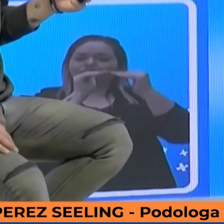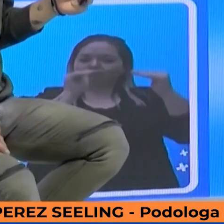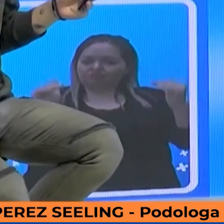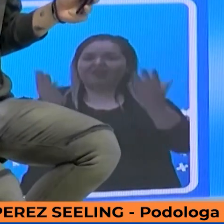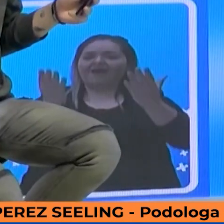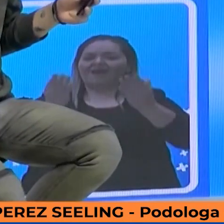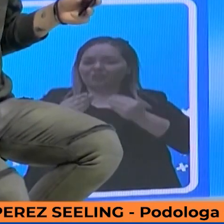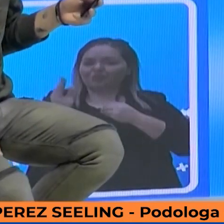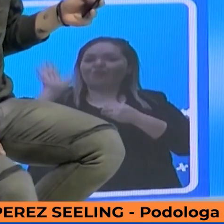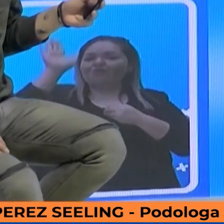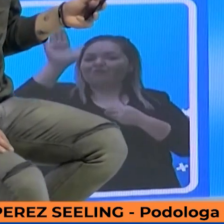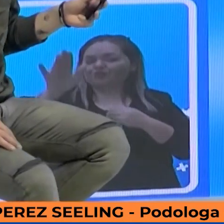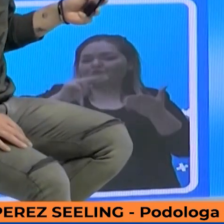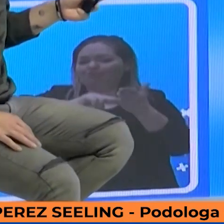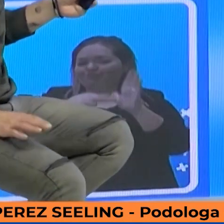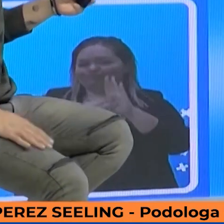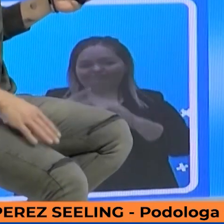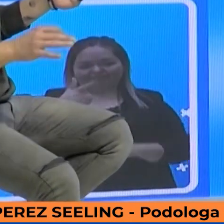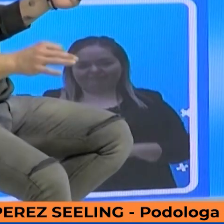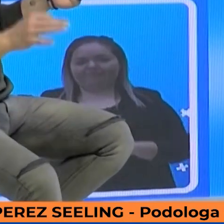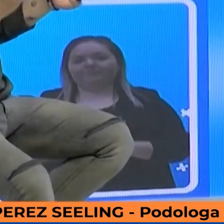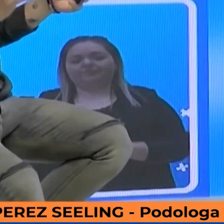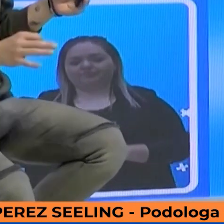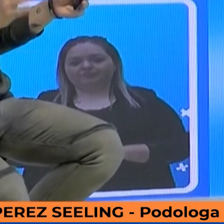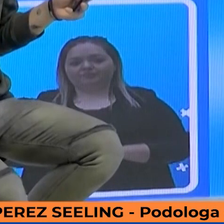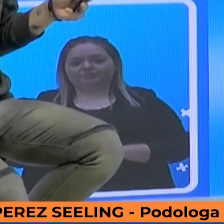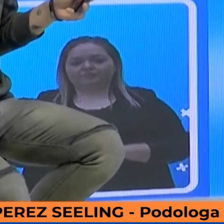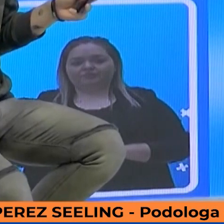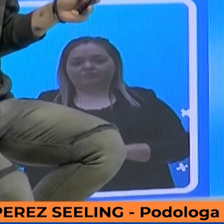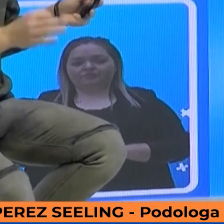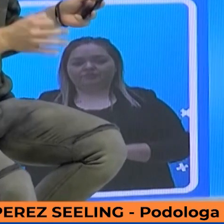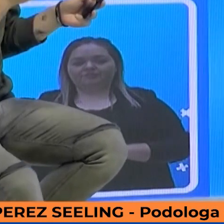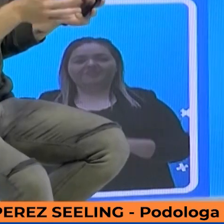Pérez Selling, con esta propuesta muy interesante. Jornada libre y gratuita.